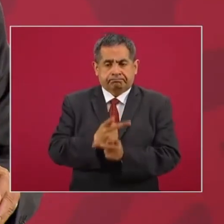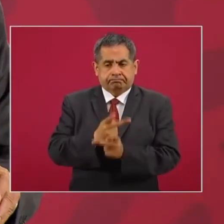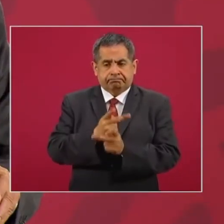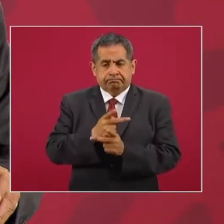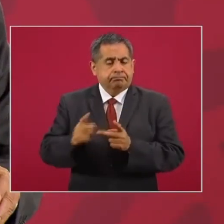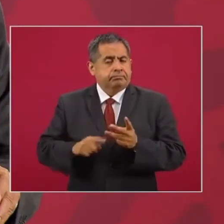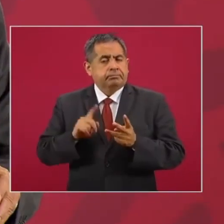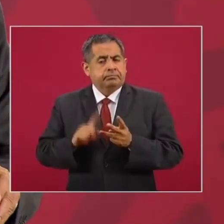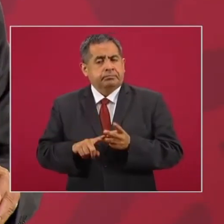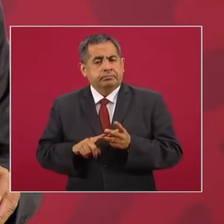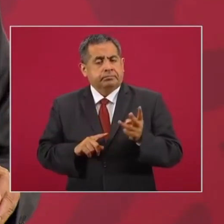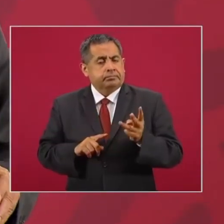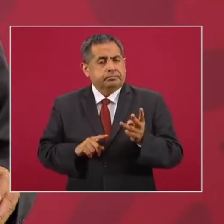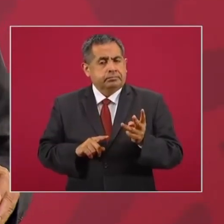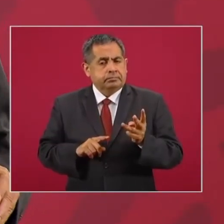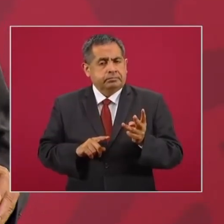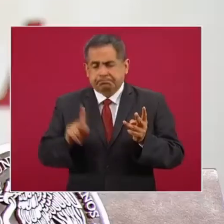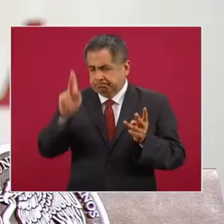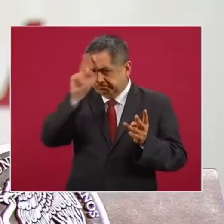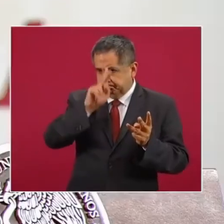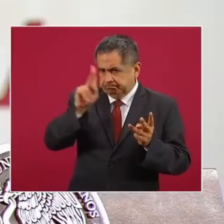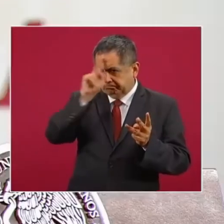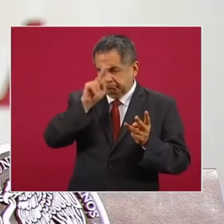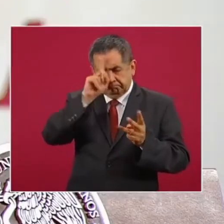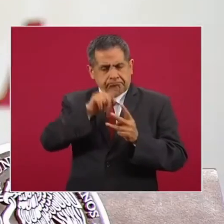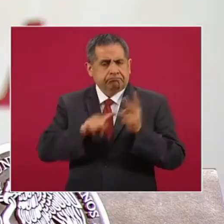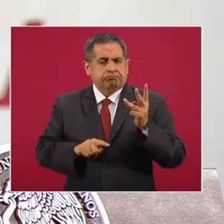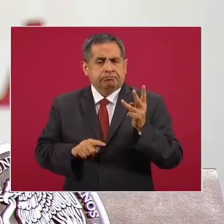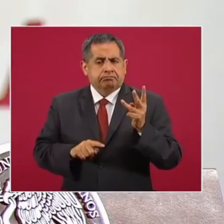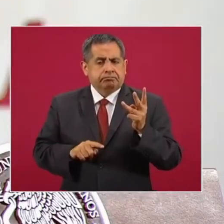paciencia y prudencia.